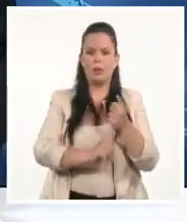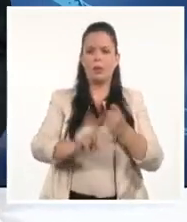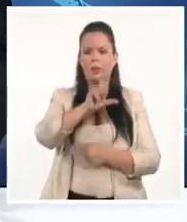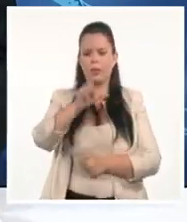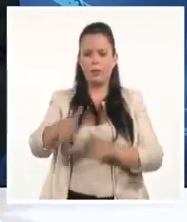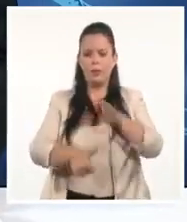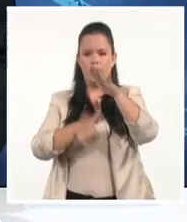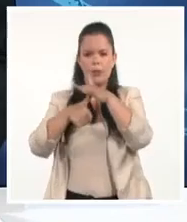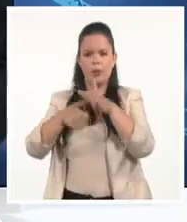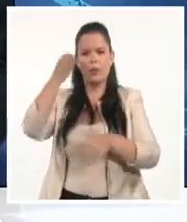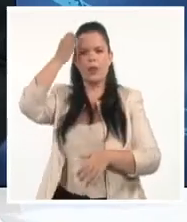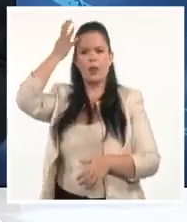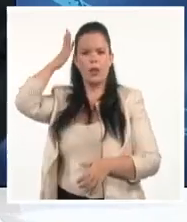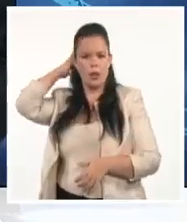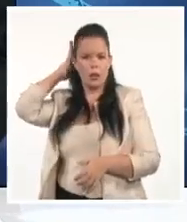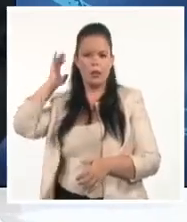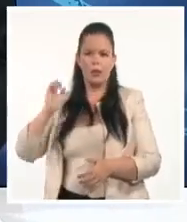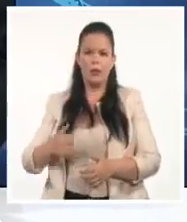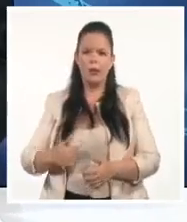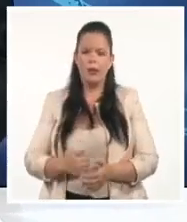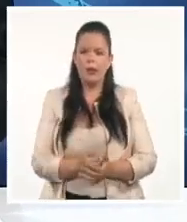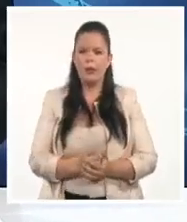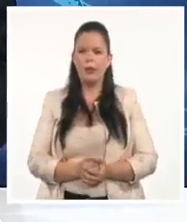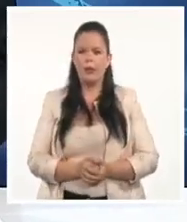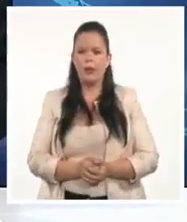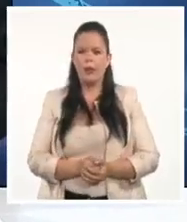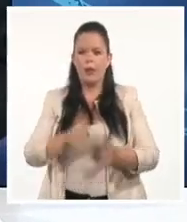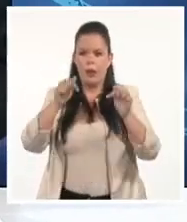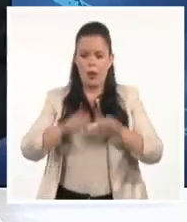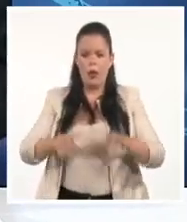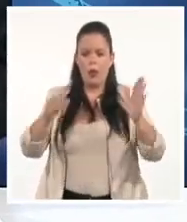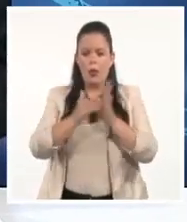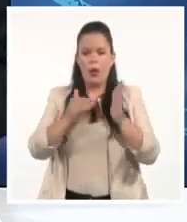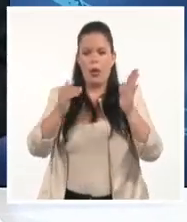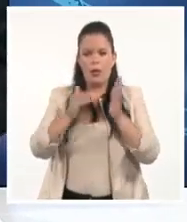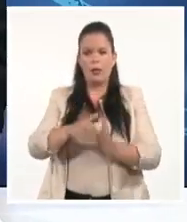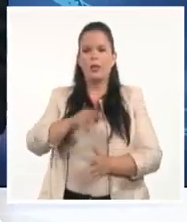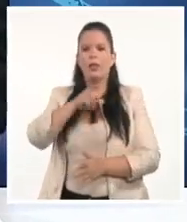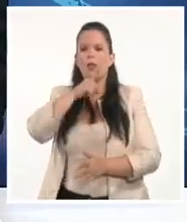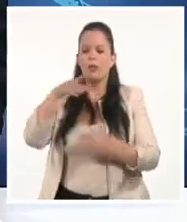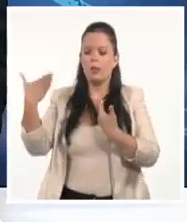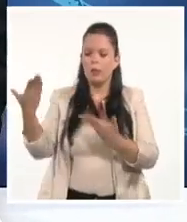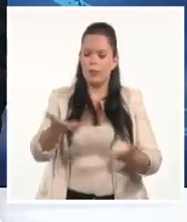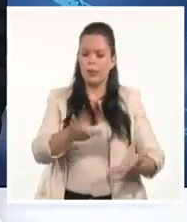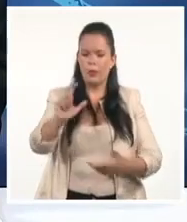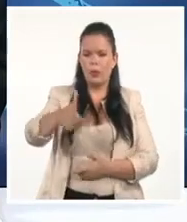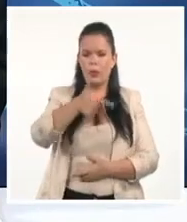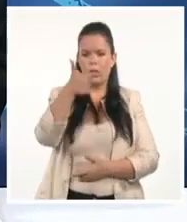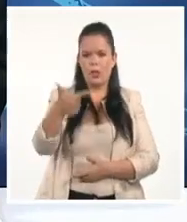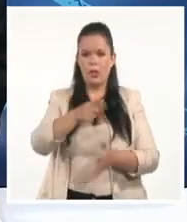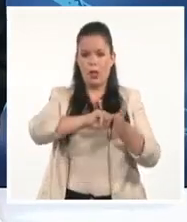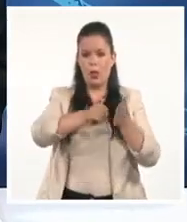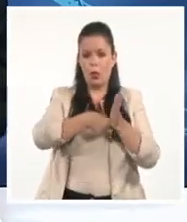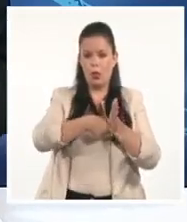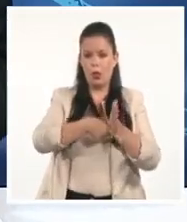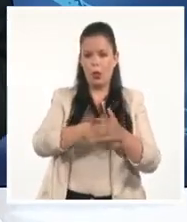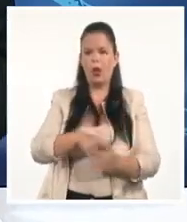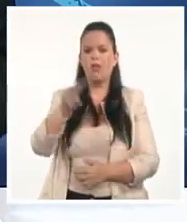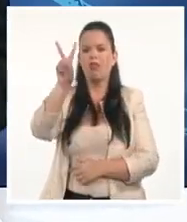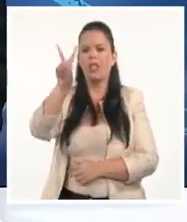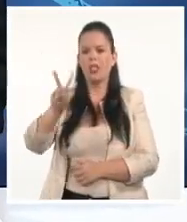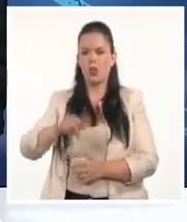la República, Miguel Díaz-Canel Bermúdez, recibió en la tarde de este viernes a la vicepresidenta ejecutiva de la República Bolivariana de Venezuela, Delcy